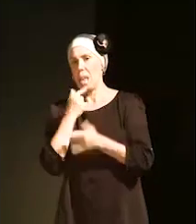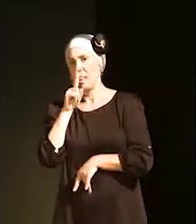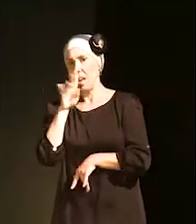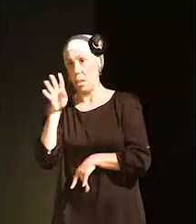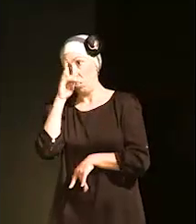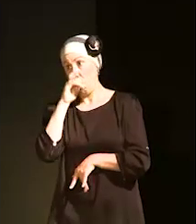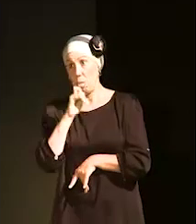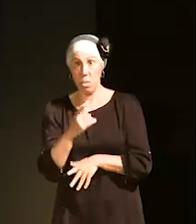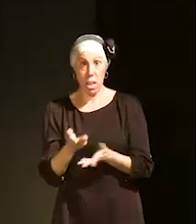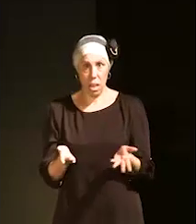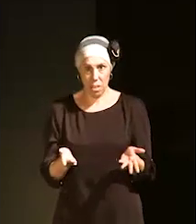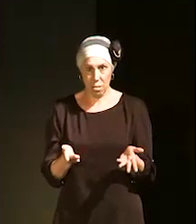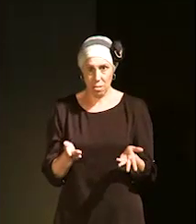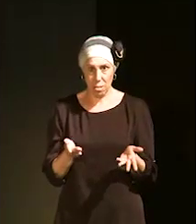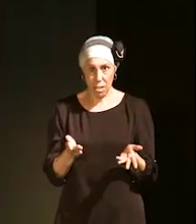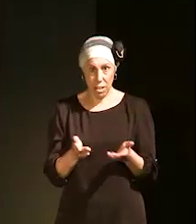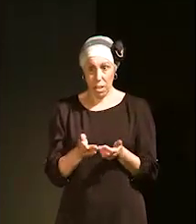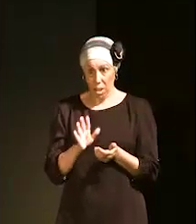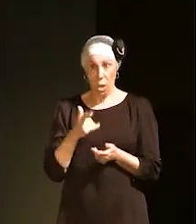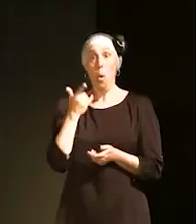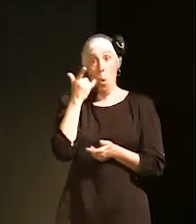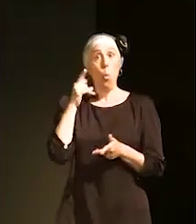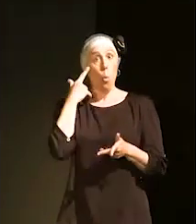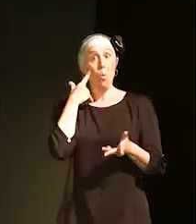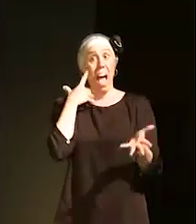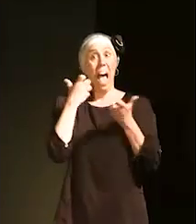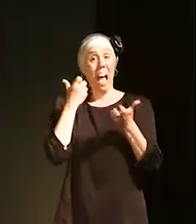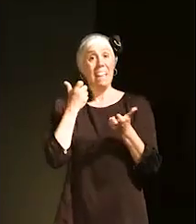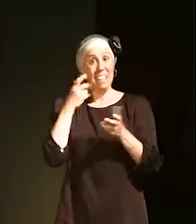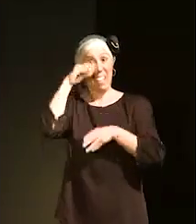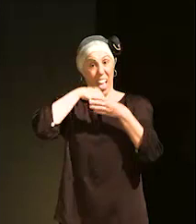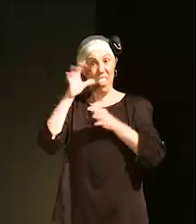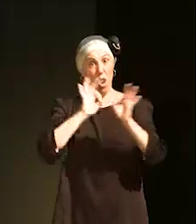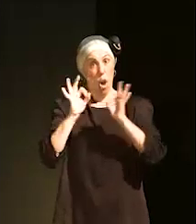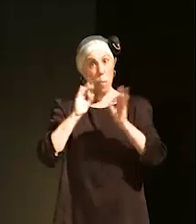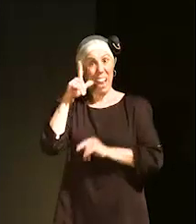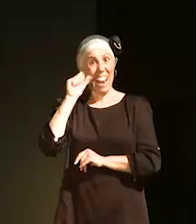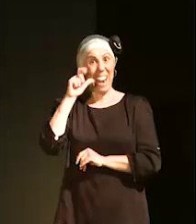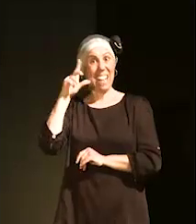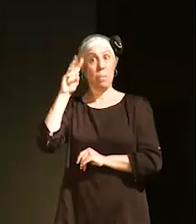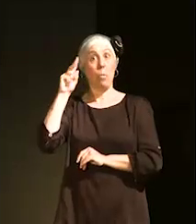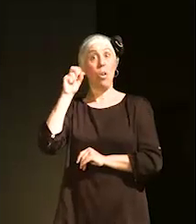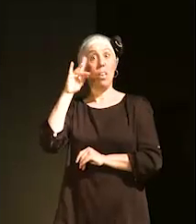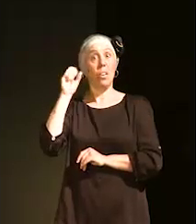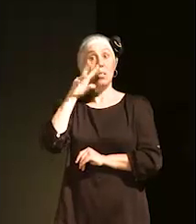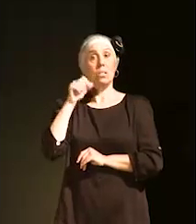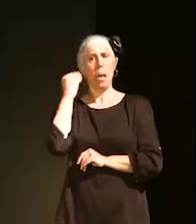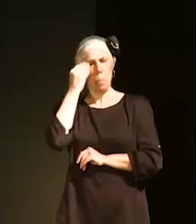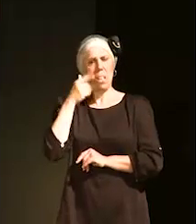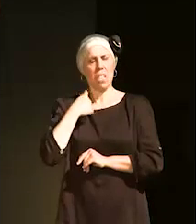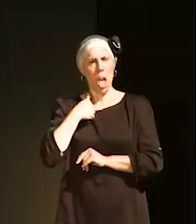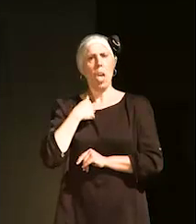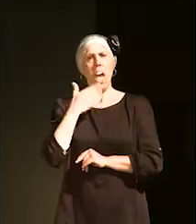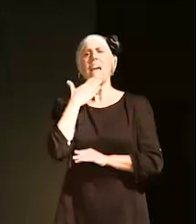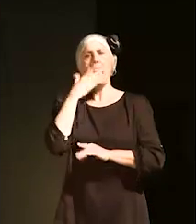zarceño una poderosa considera que ella ha sido un agente de cambio en su propia familia ella dice